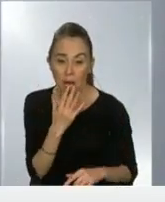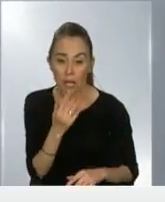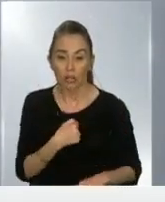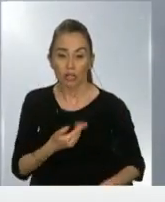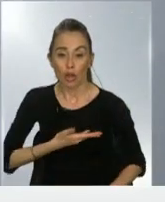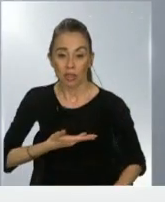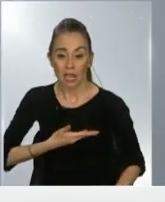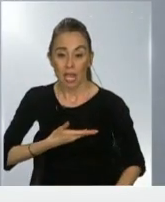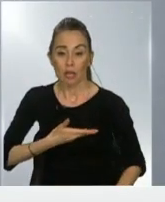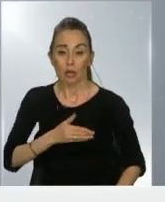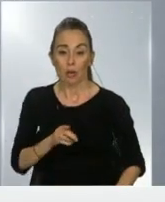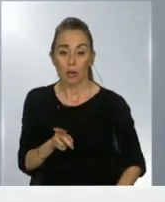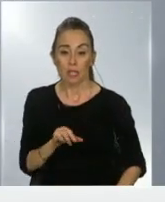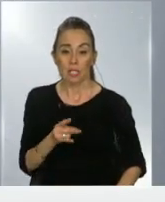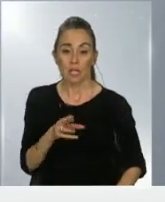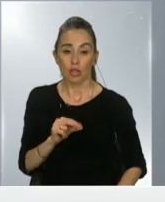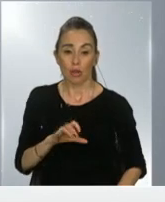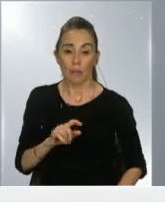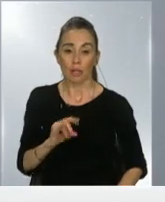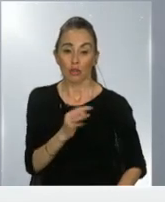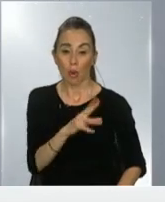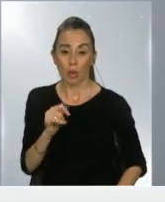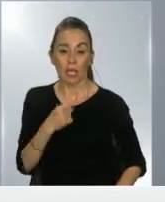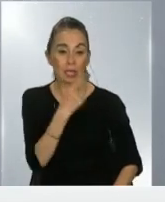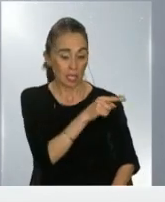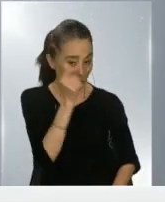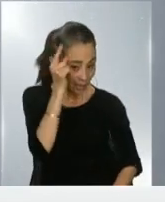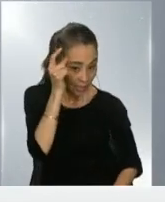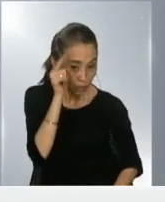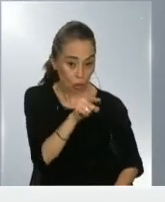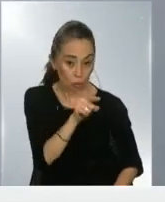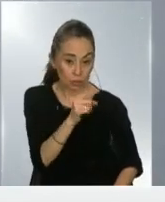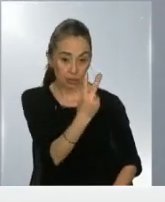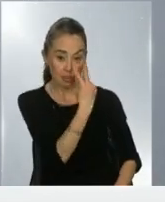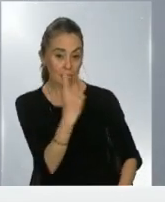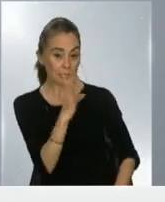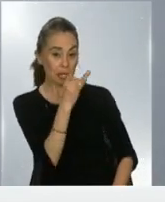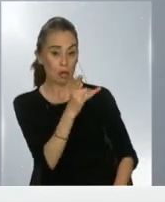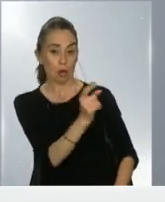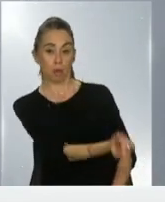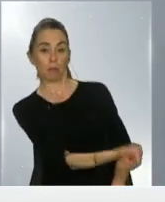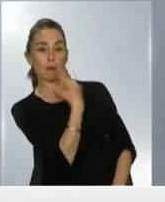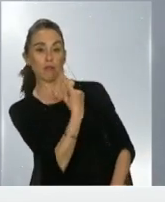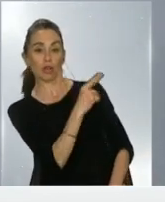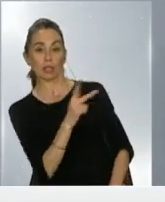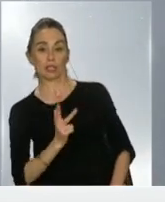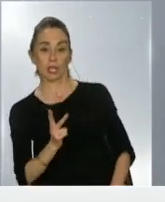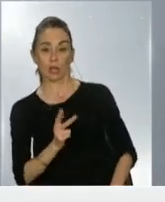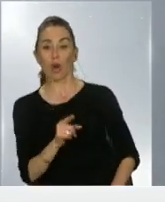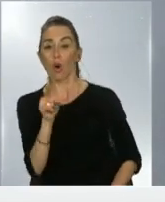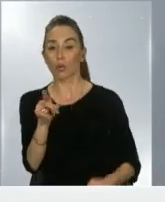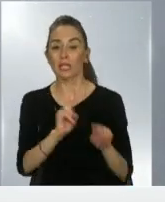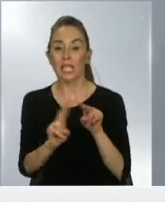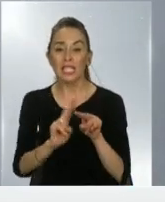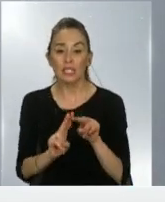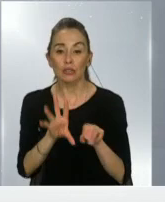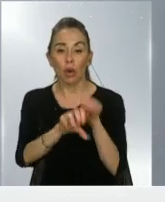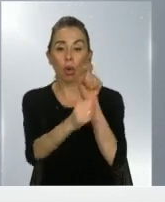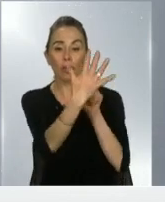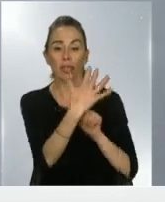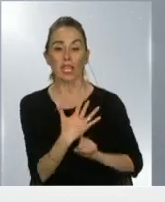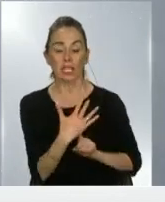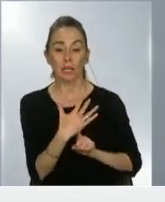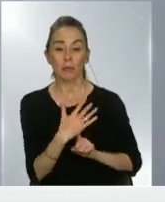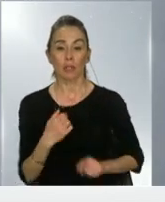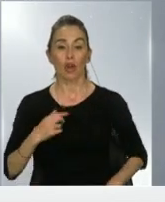Yo tengo síndrome de Tourette. Sí, ya lo entiendo todo. ¿Usted me entiende? Sí, entiendo todo. ¿Y usted se dio cuenta que el señor me echó? Usted lo que acaba de hacer es discriminación